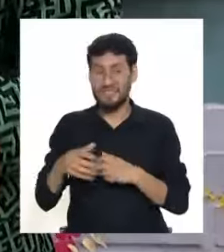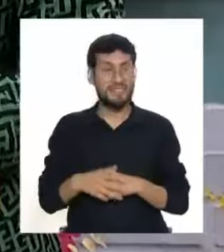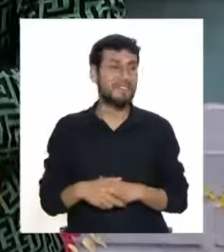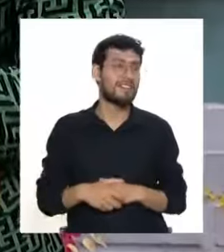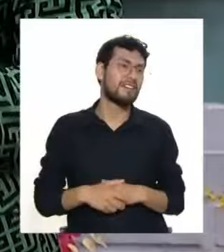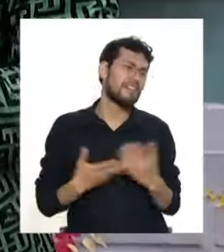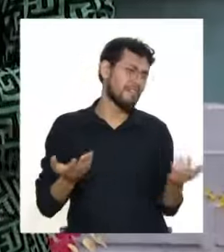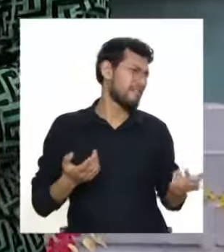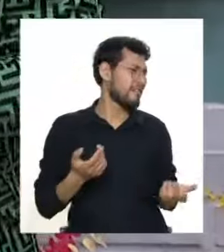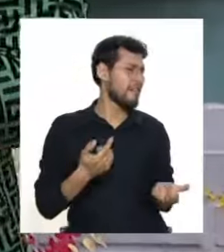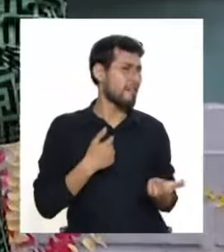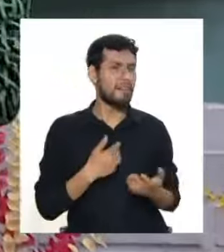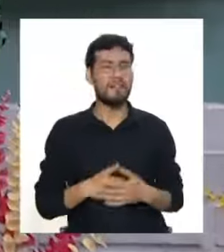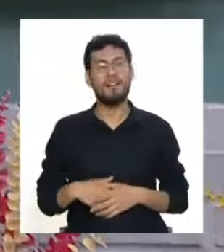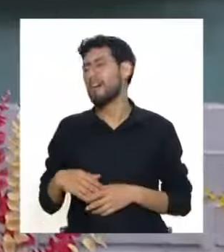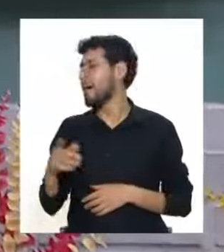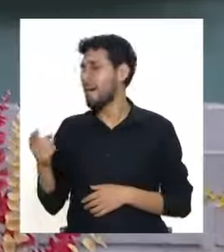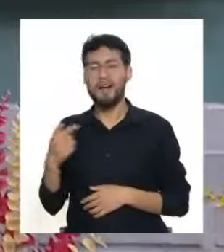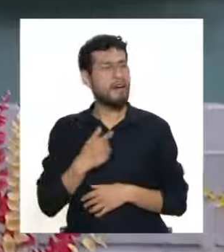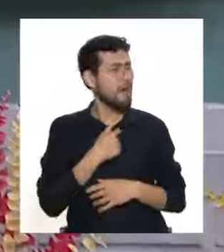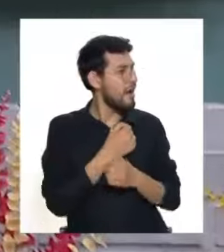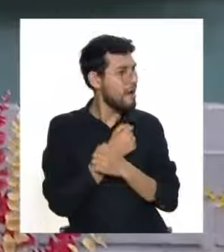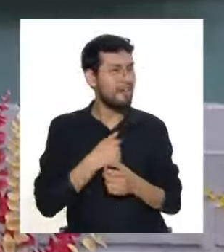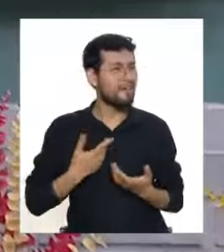yo pensé que ibas a decir de los chifles. No,